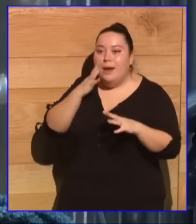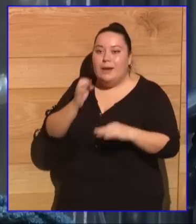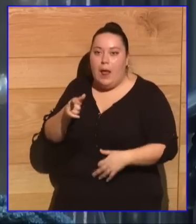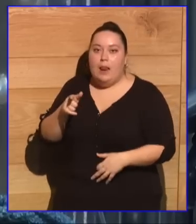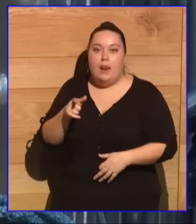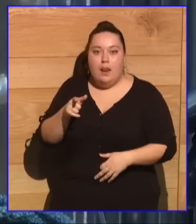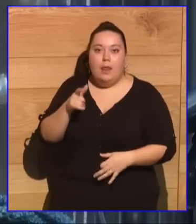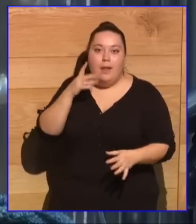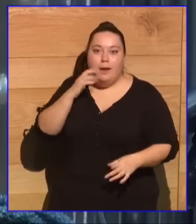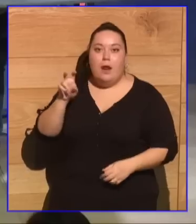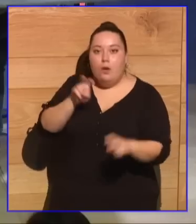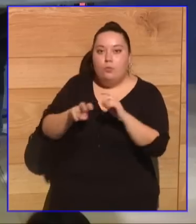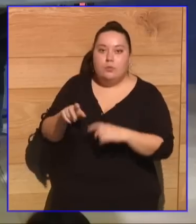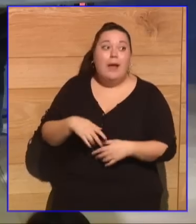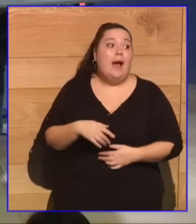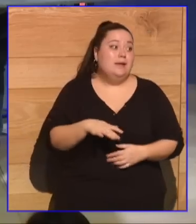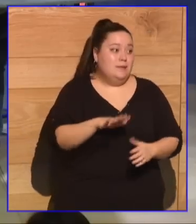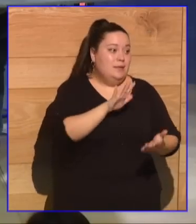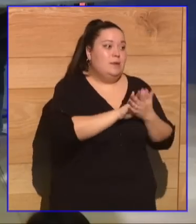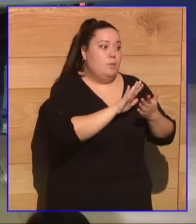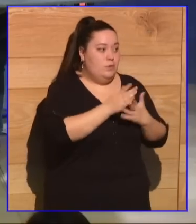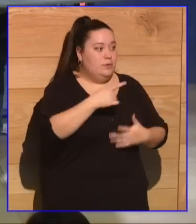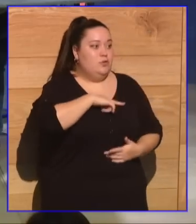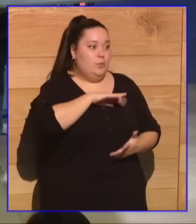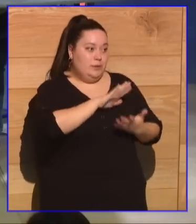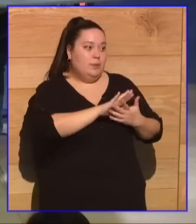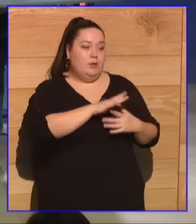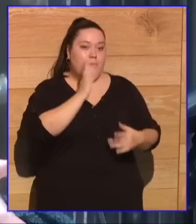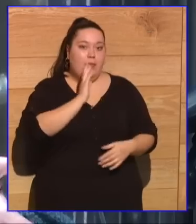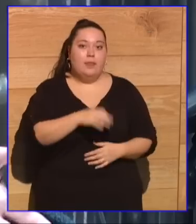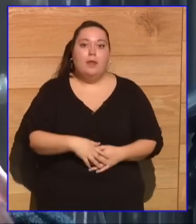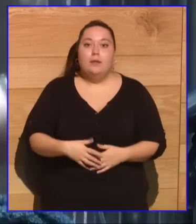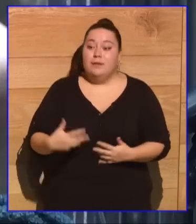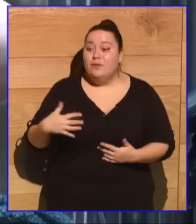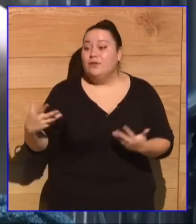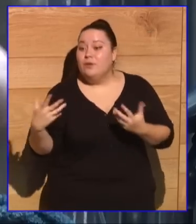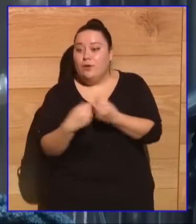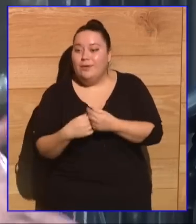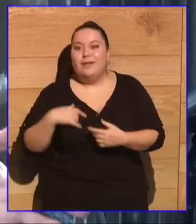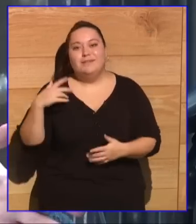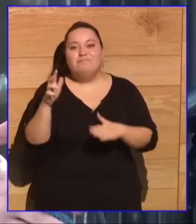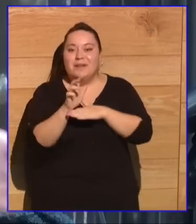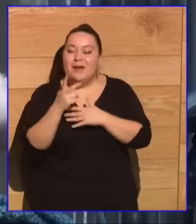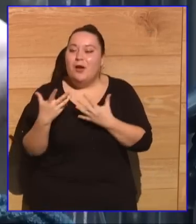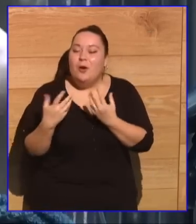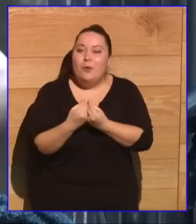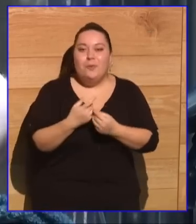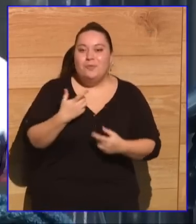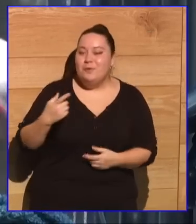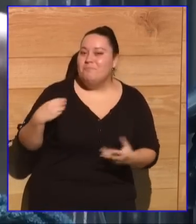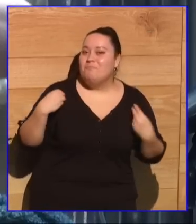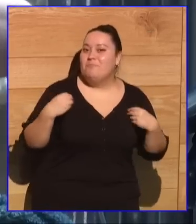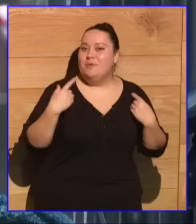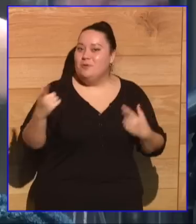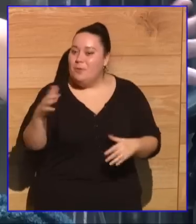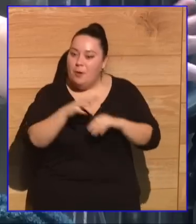pasaba sí estás relajando, es verdad, la violencia, claro. Pasaba mucho rato con ellos y se reía muchísimo con ellos y se lo pasaba fenomenal.